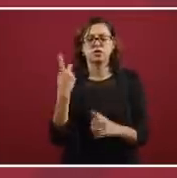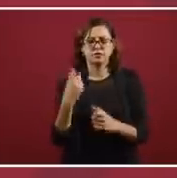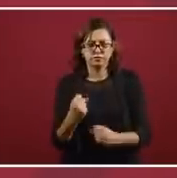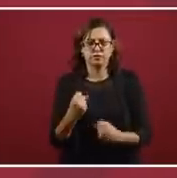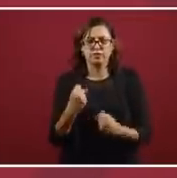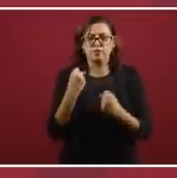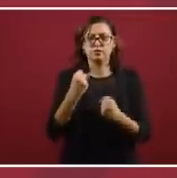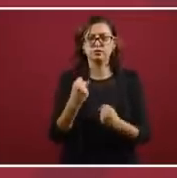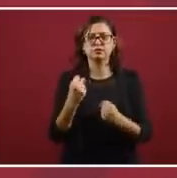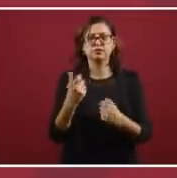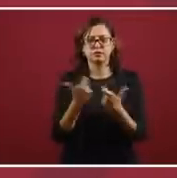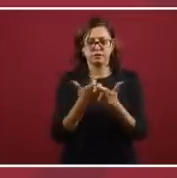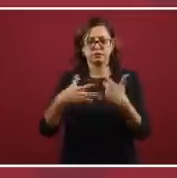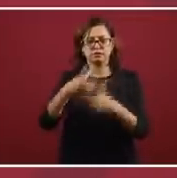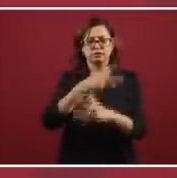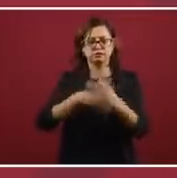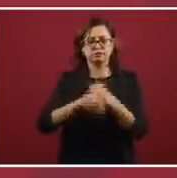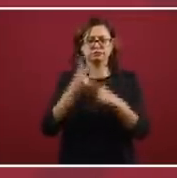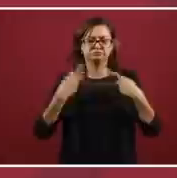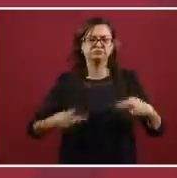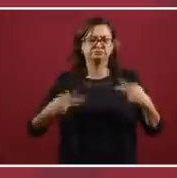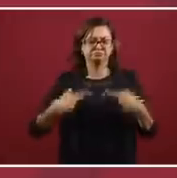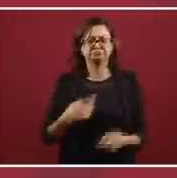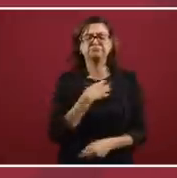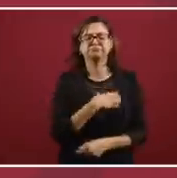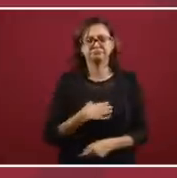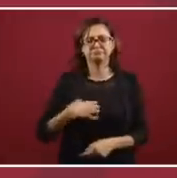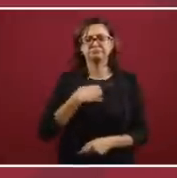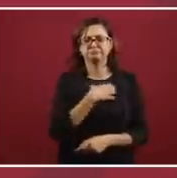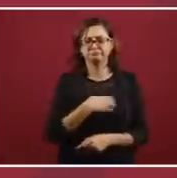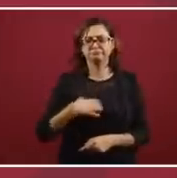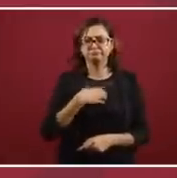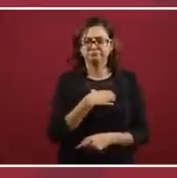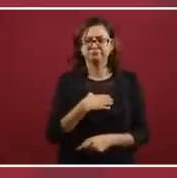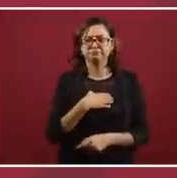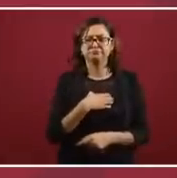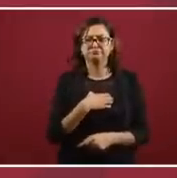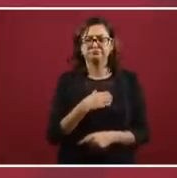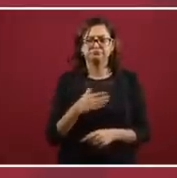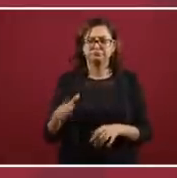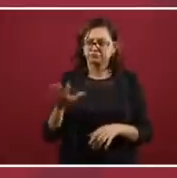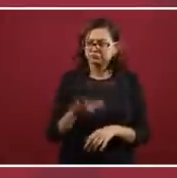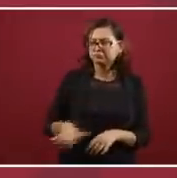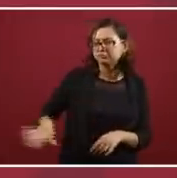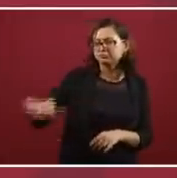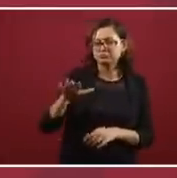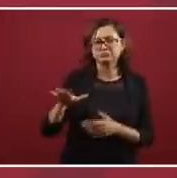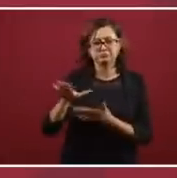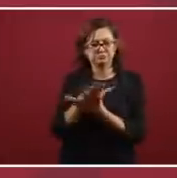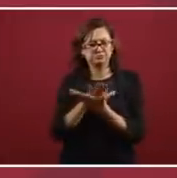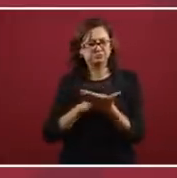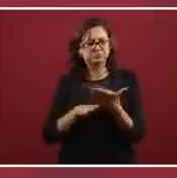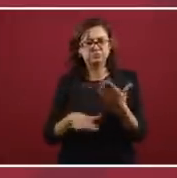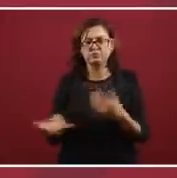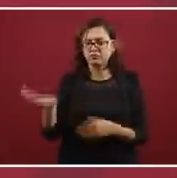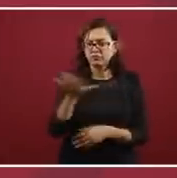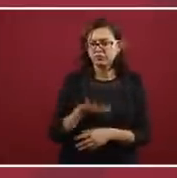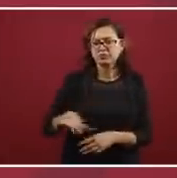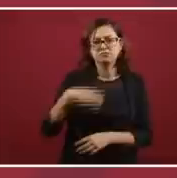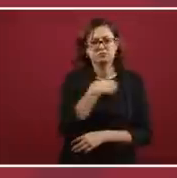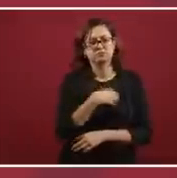Y la gente está contenta abajo. Nunca se